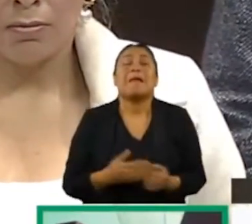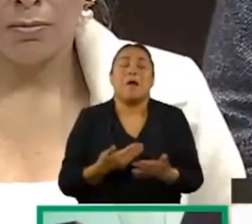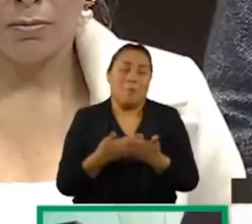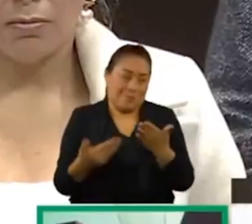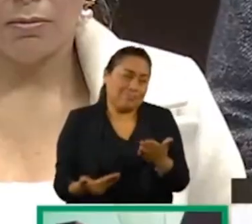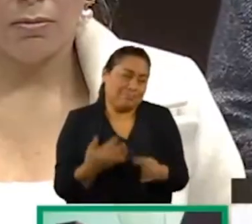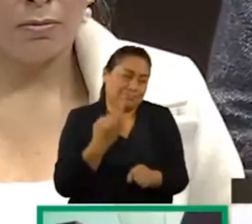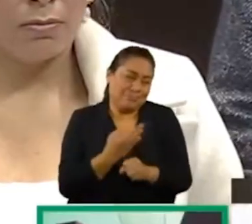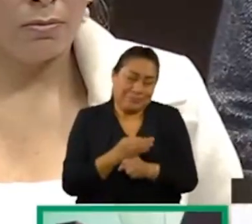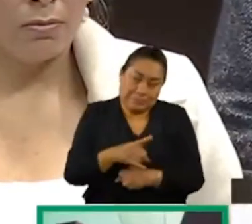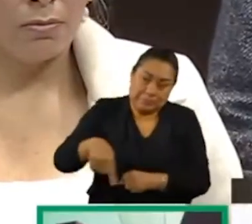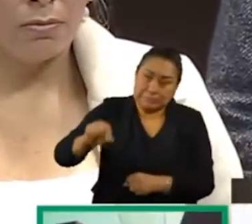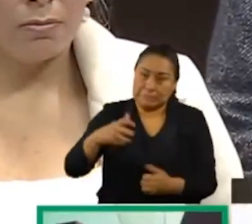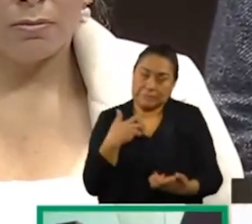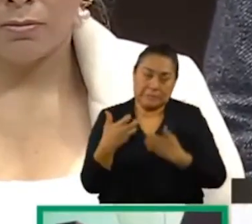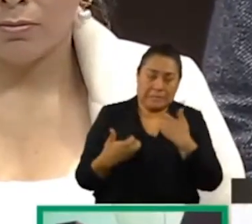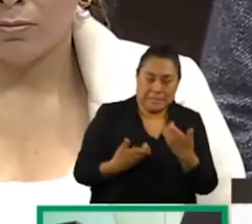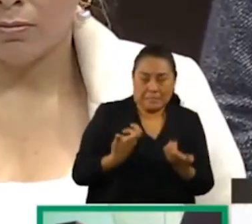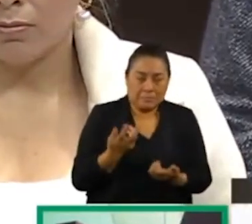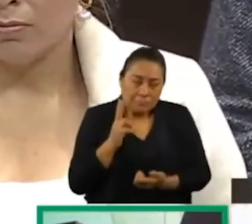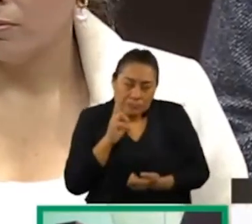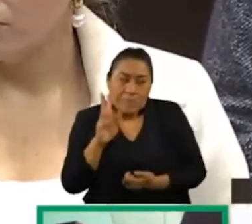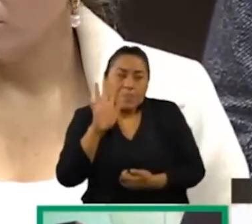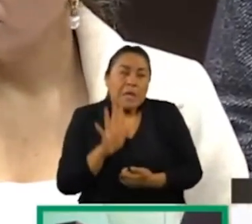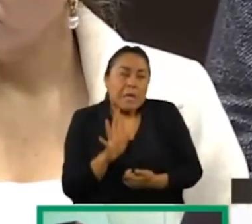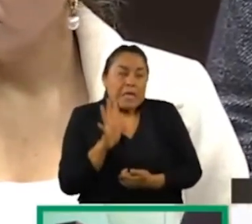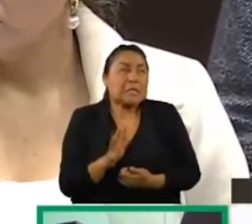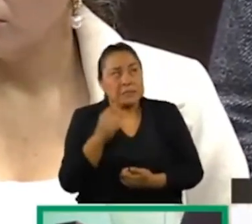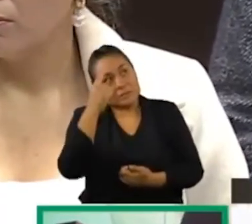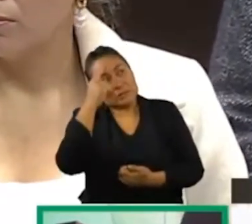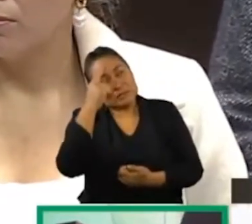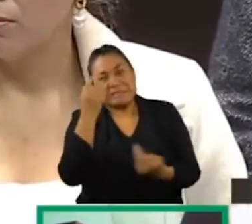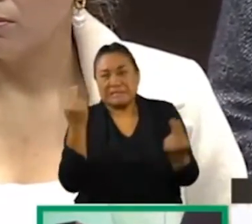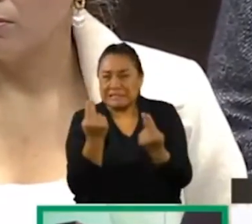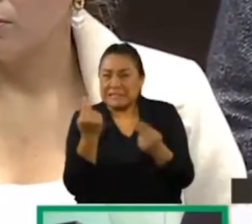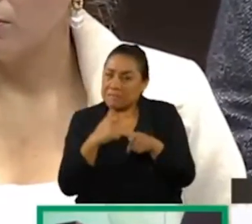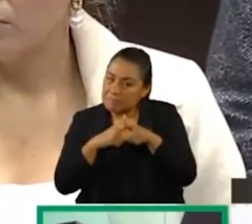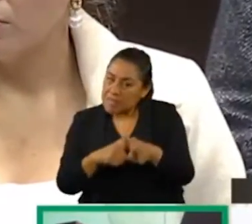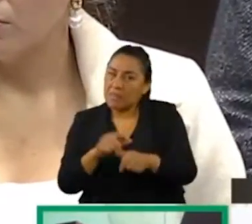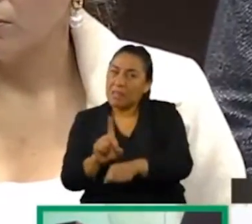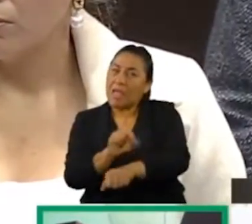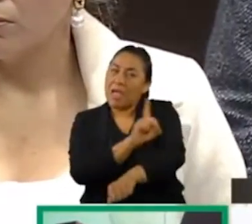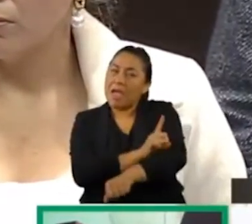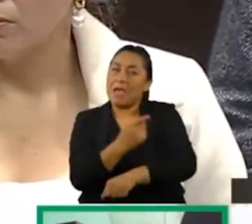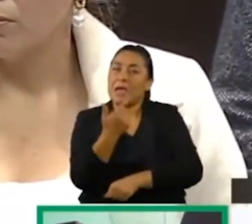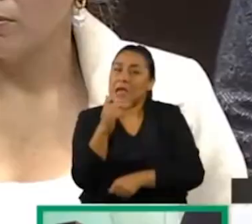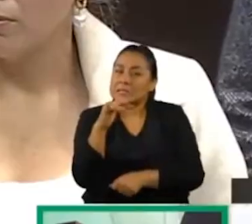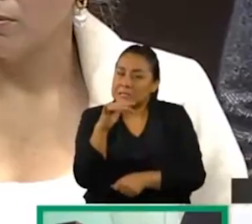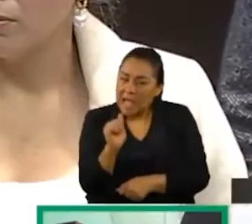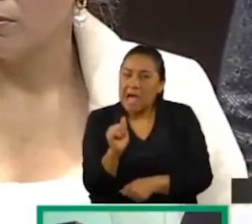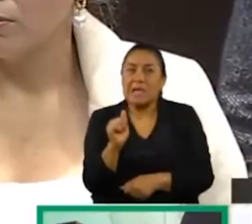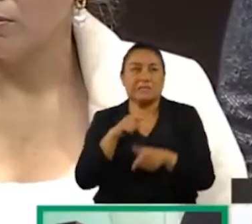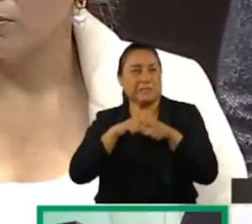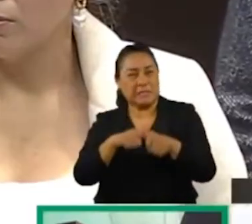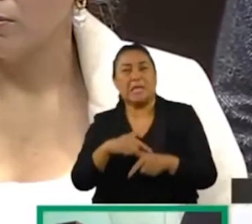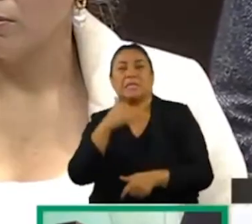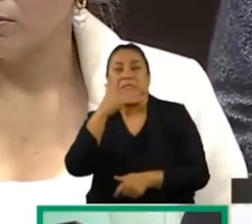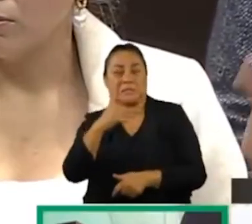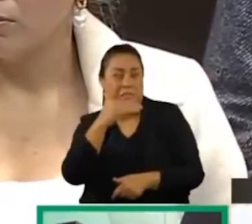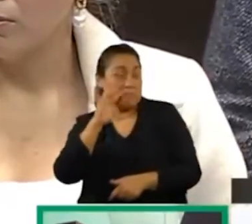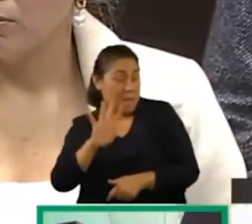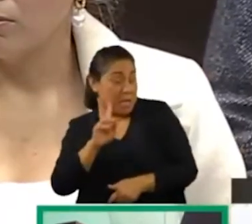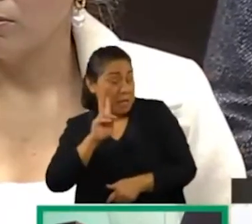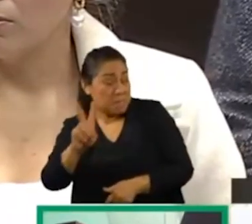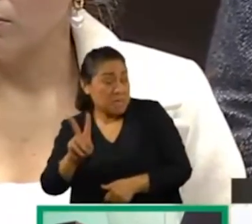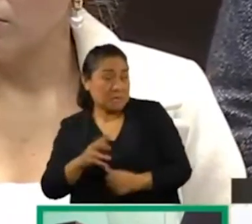porque pareciera que quieren que sigan los tiempos de García Luna, los tiempos de la corrupción, ahí